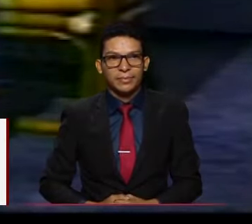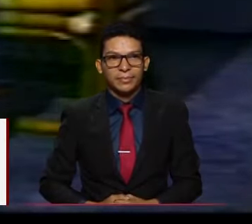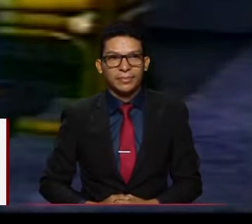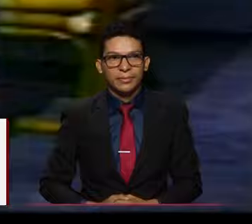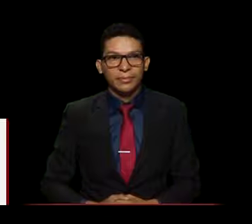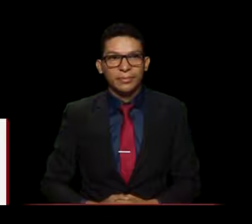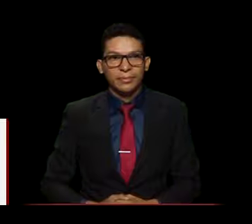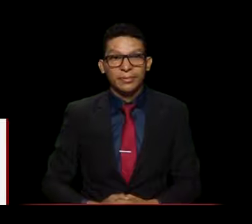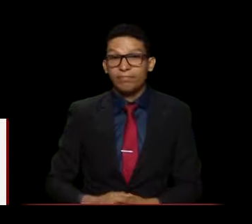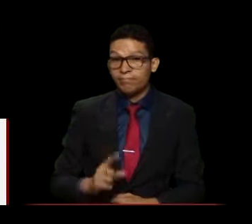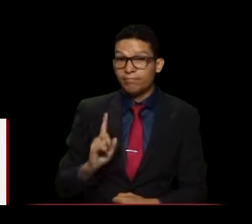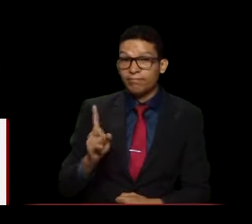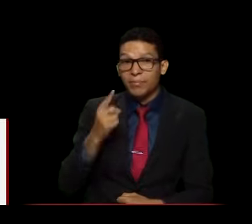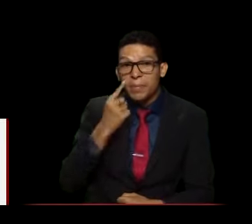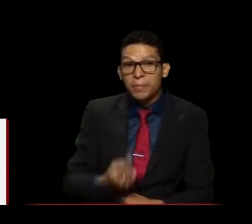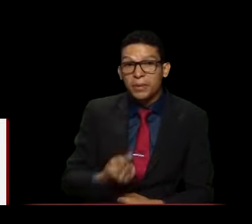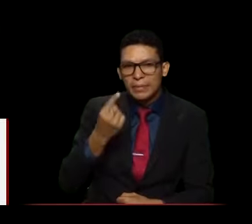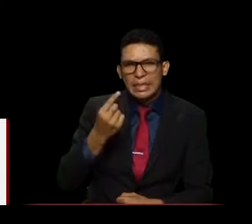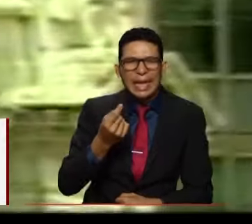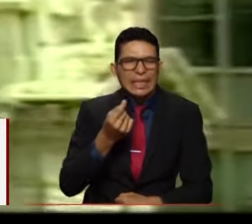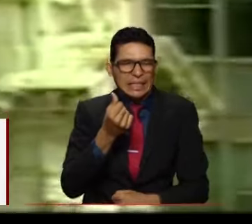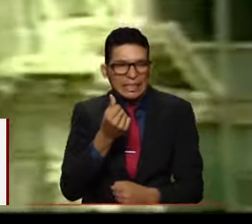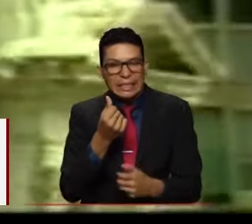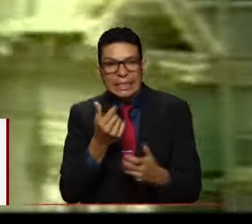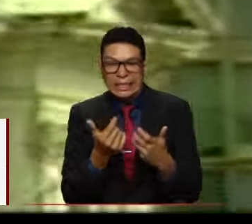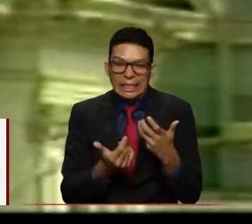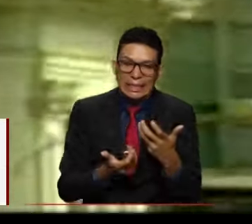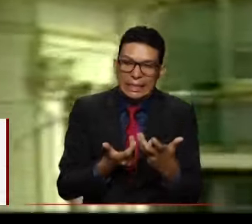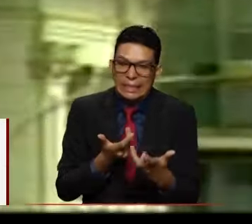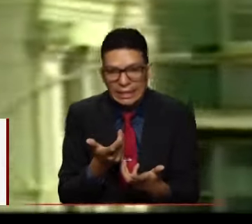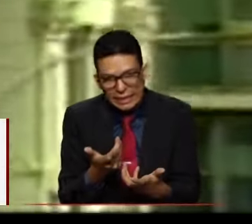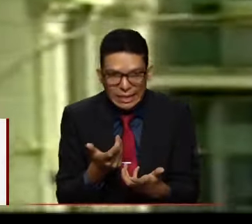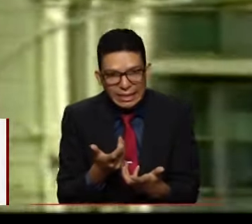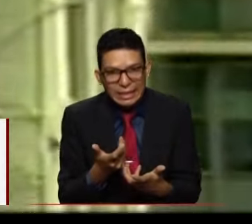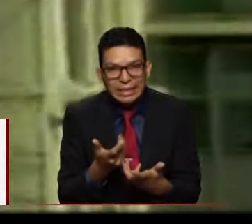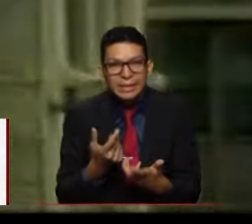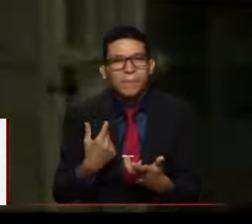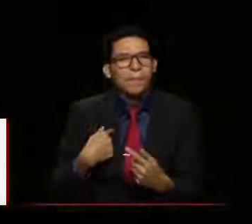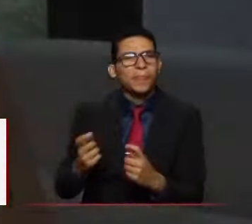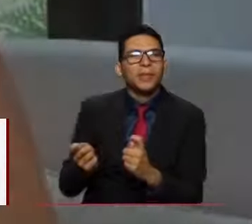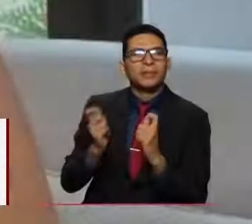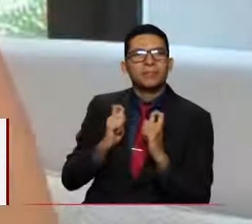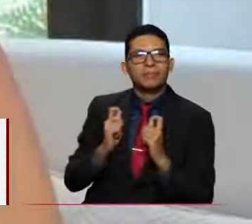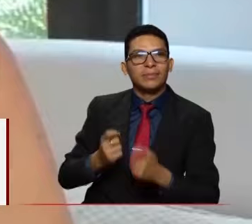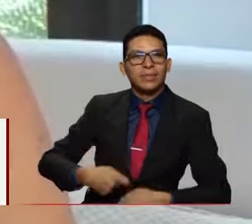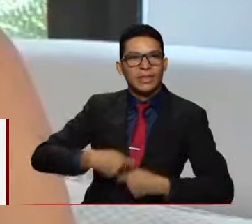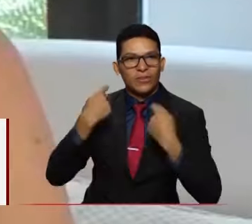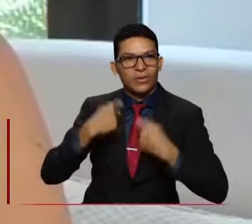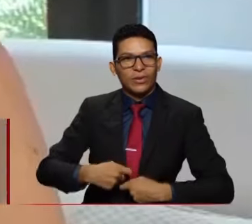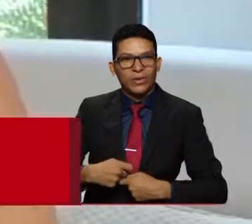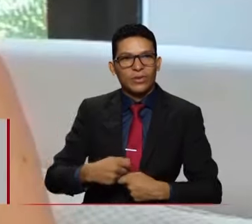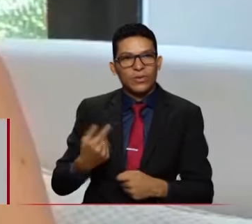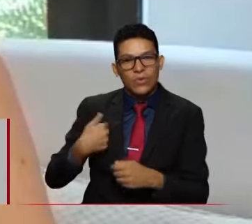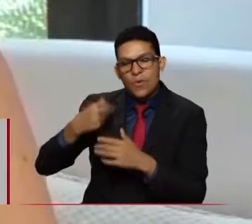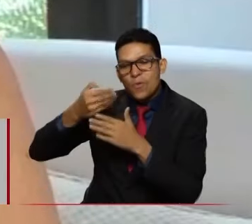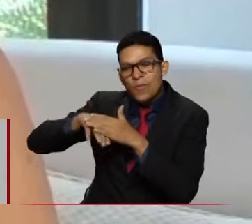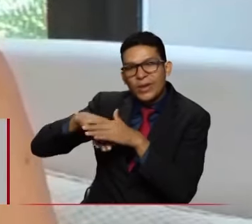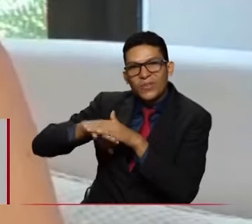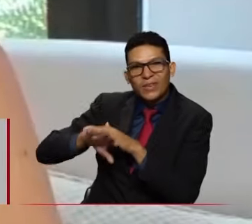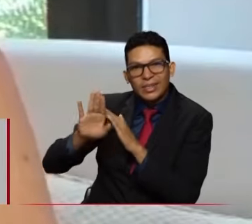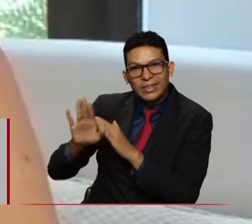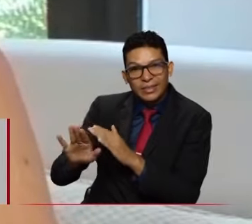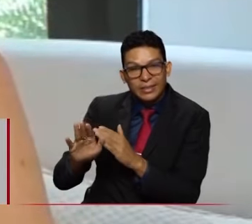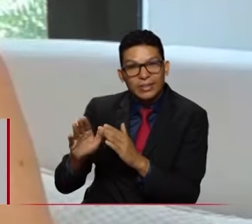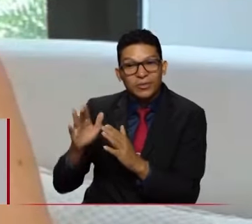Esa primera salida fue un poco atropellada, diríamos. A mí me tocó un papel de ser la persona que hacía como el backup en estudio, porque